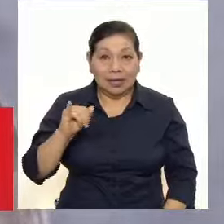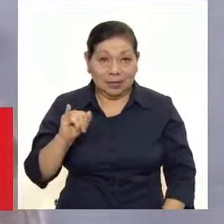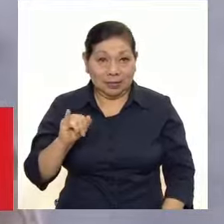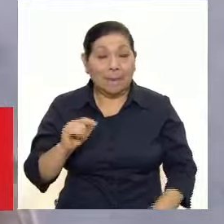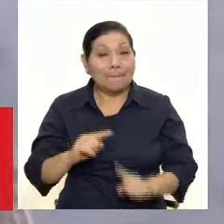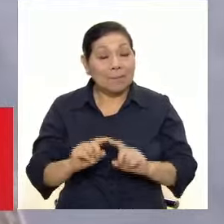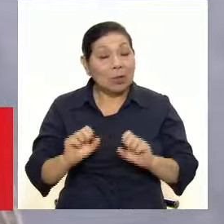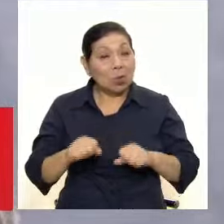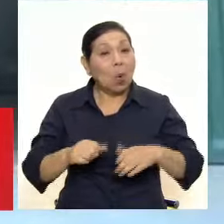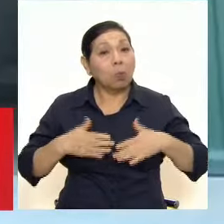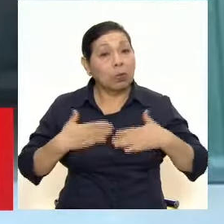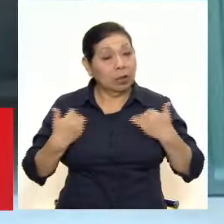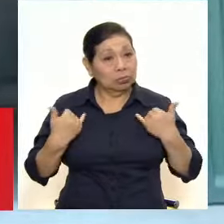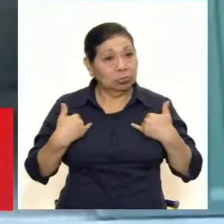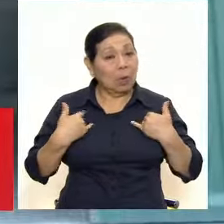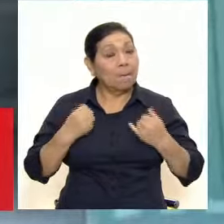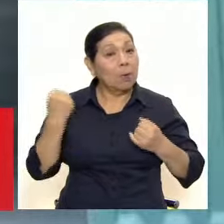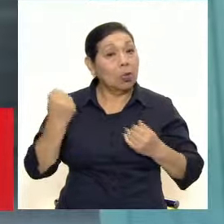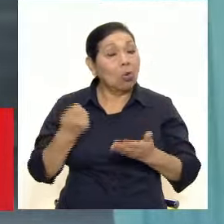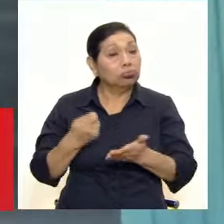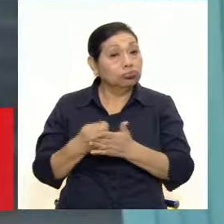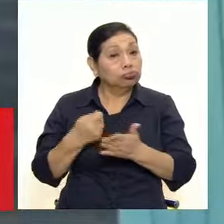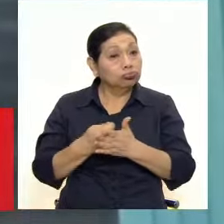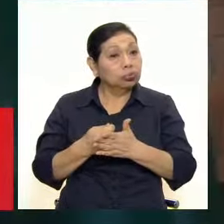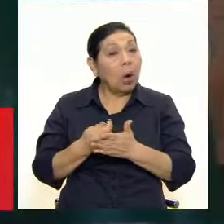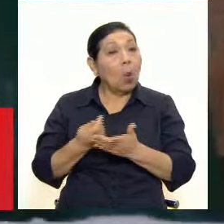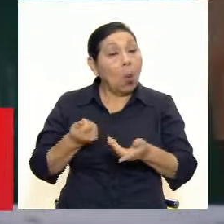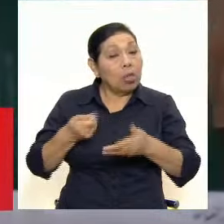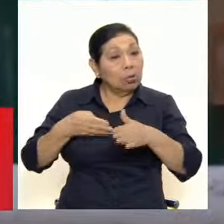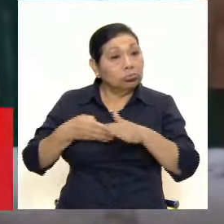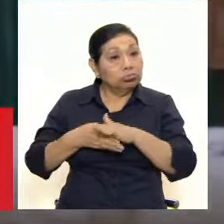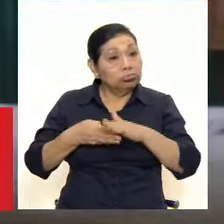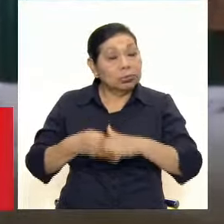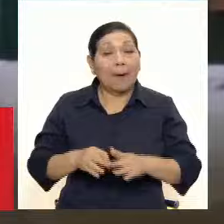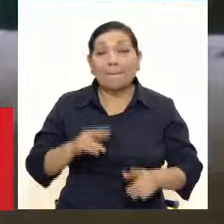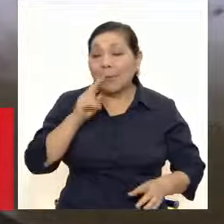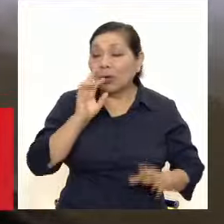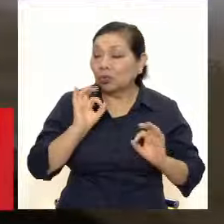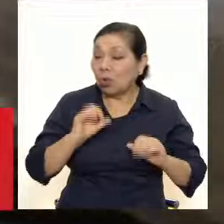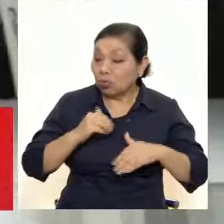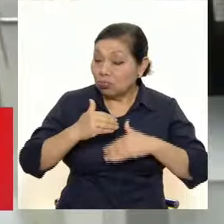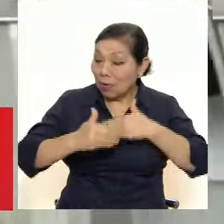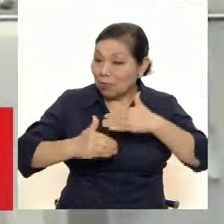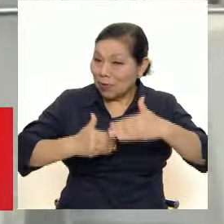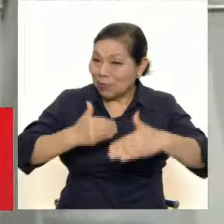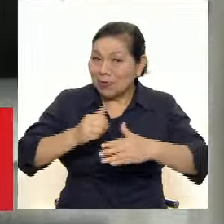familias peruanas pueden mantener el poder adquisitivo de sus ingresos. Perú